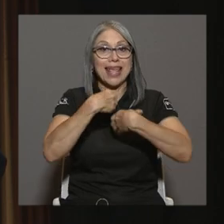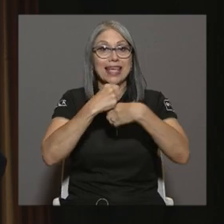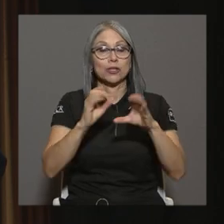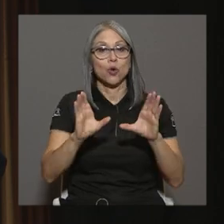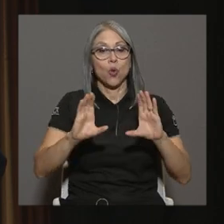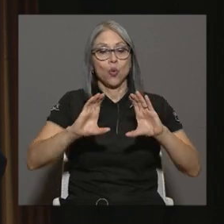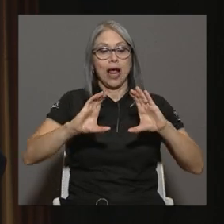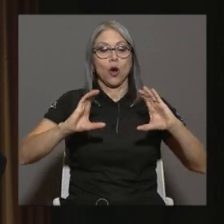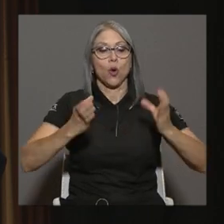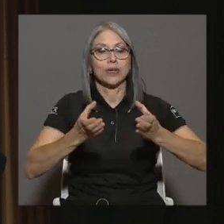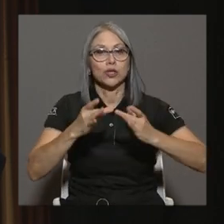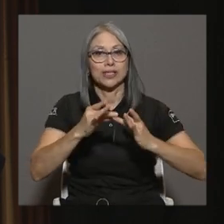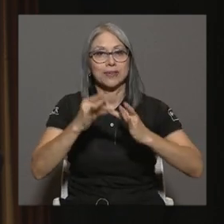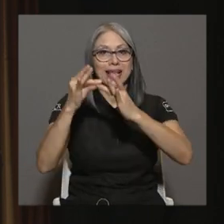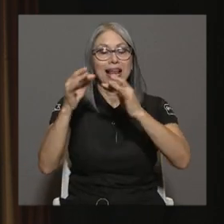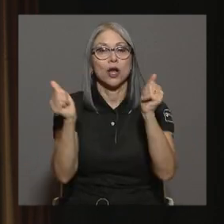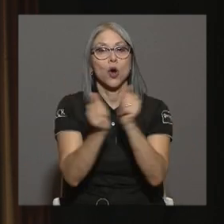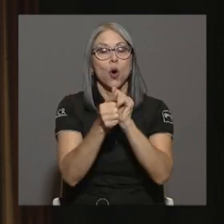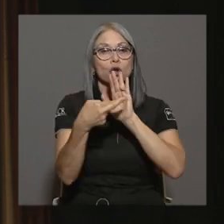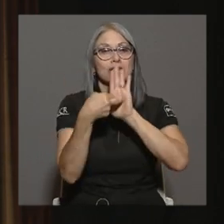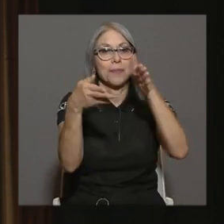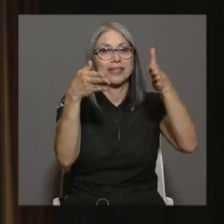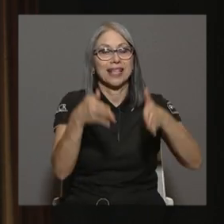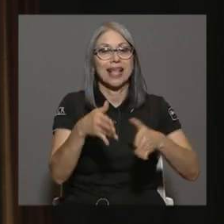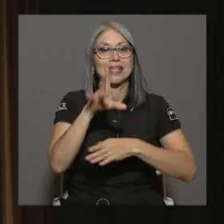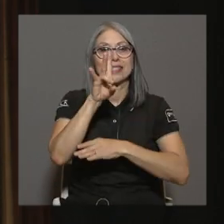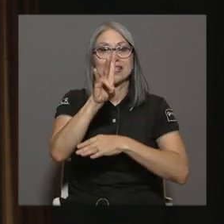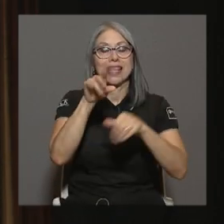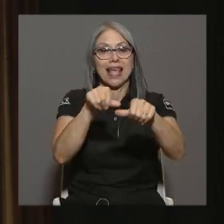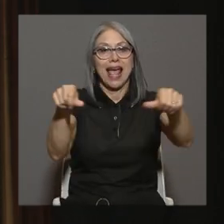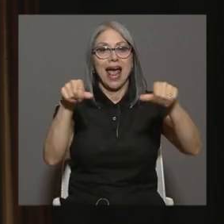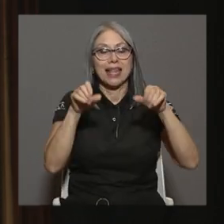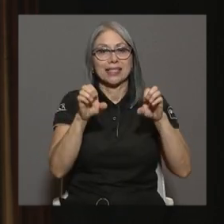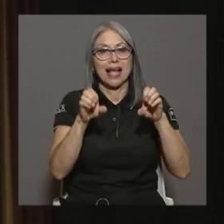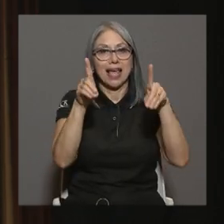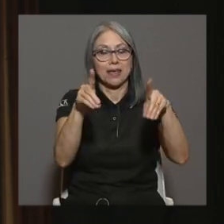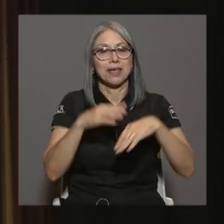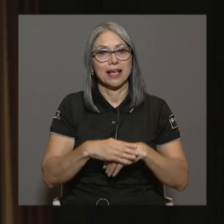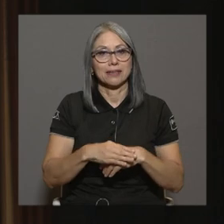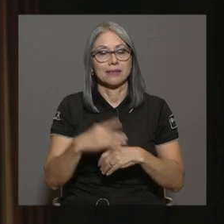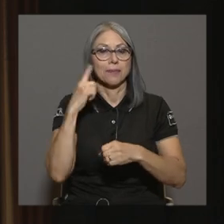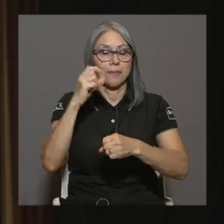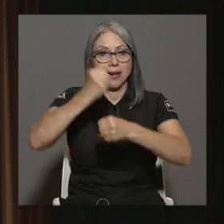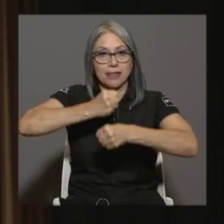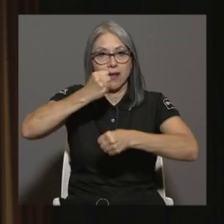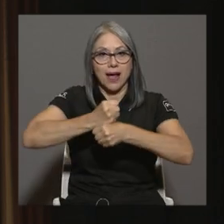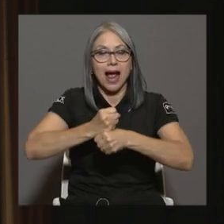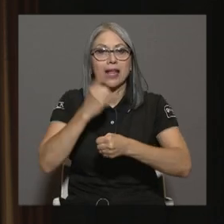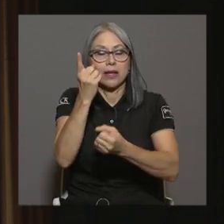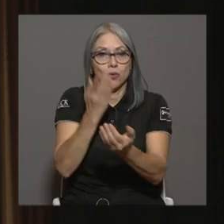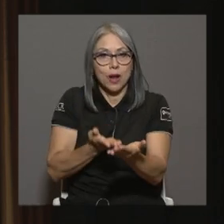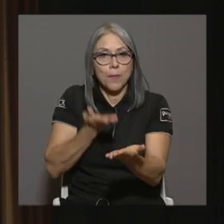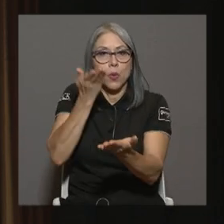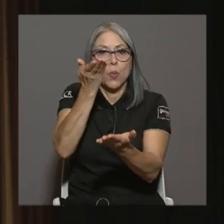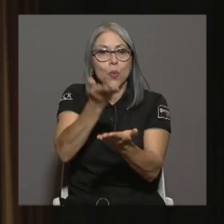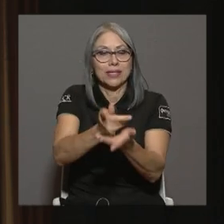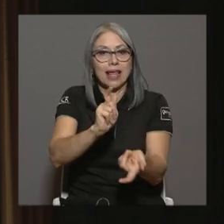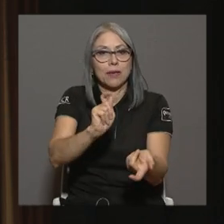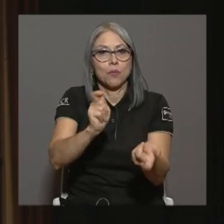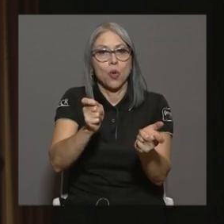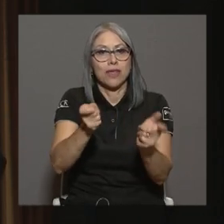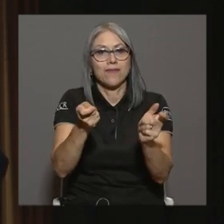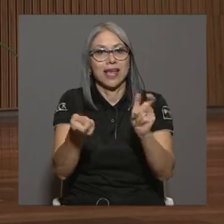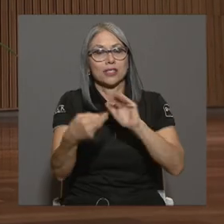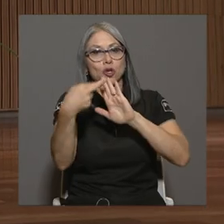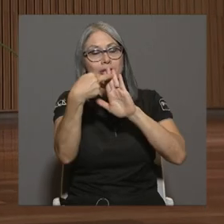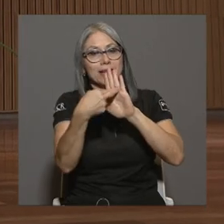comisión especial con personas representantes de las 7 áreas académicas para trabajar en una propuesta de modificación del